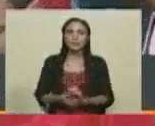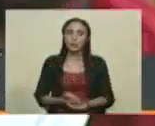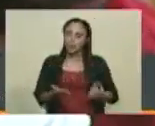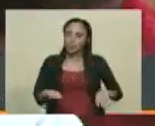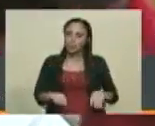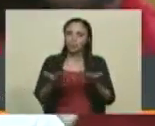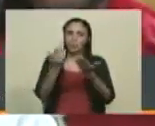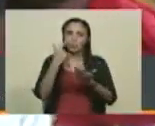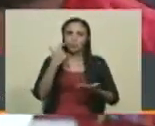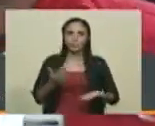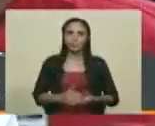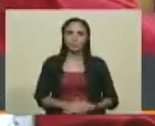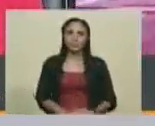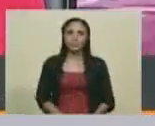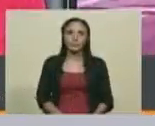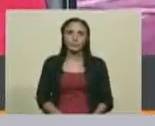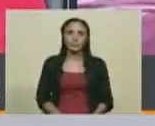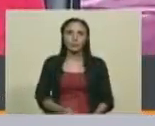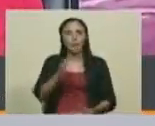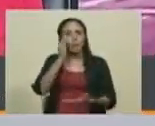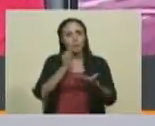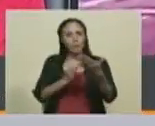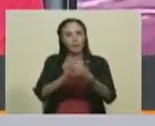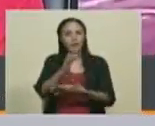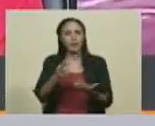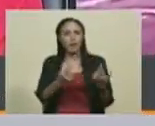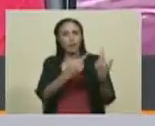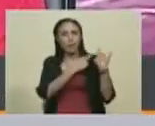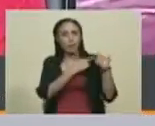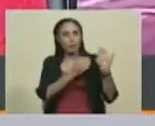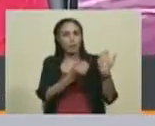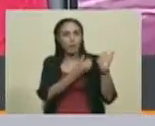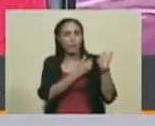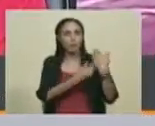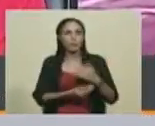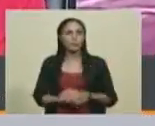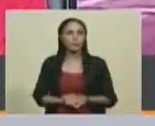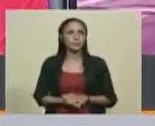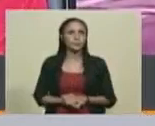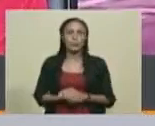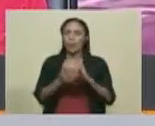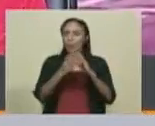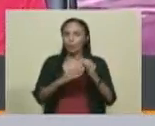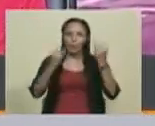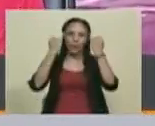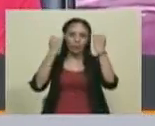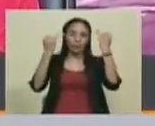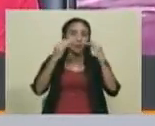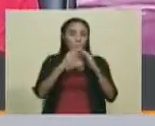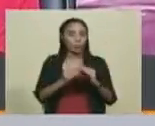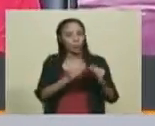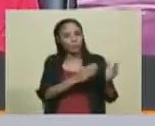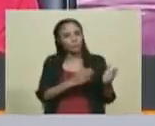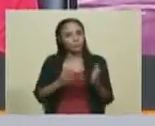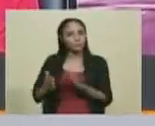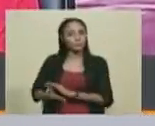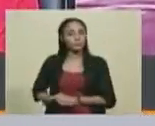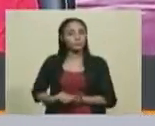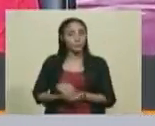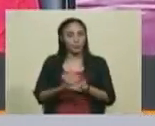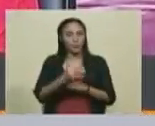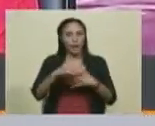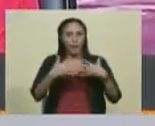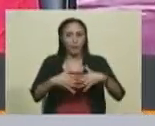ofrecemos. Le ofrecemos lealtad, le ofrecemos compromiso, le ofrecemos toda la capacidad que contamos en la industria